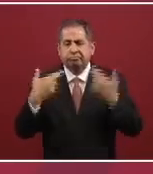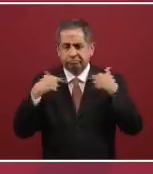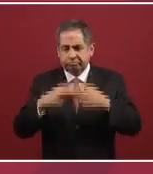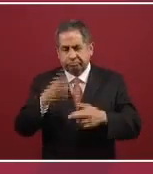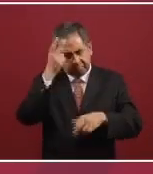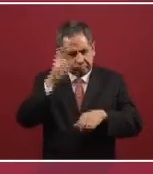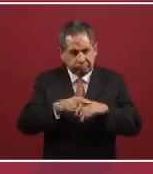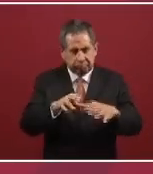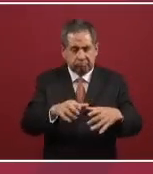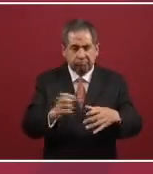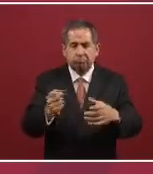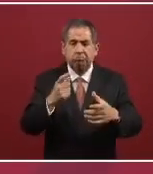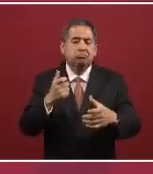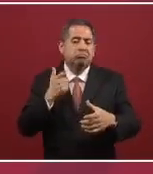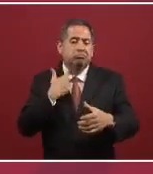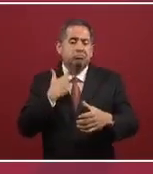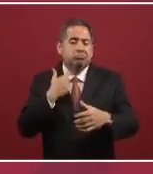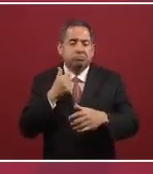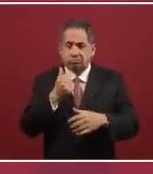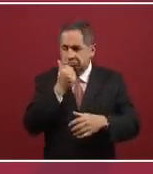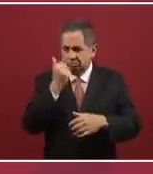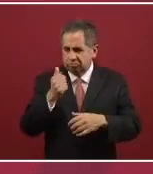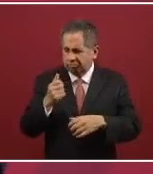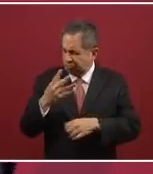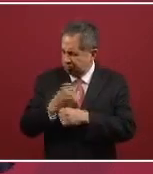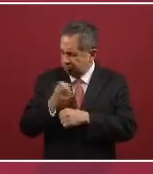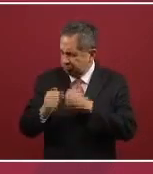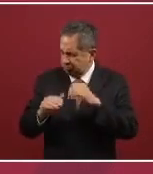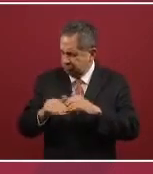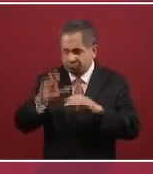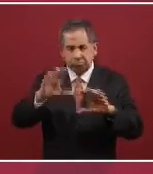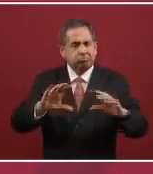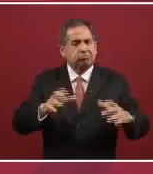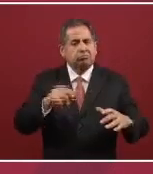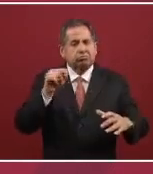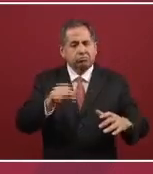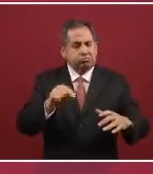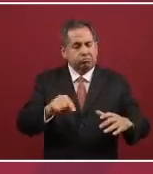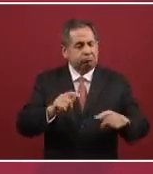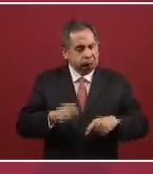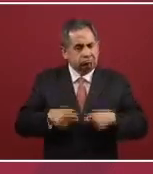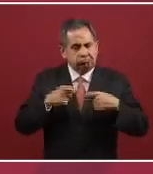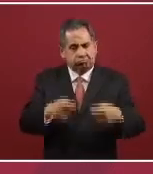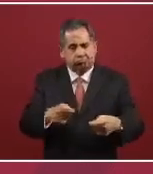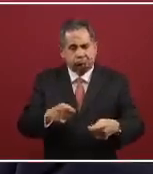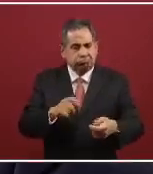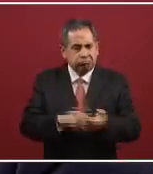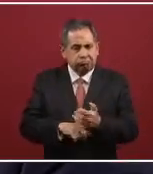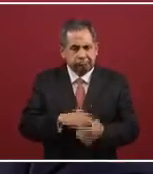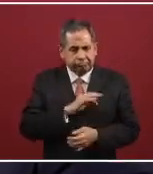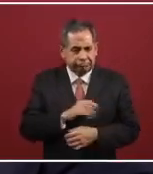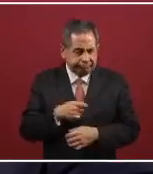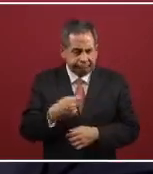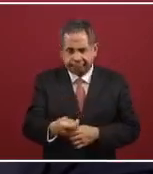y algunos alumnos mayores de cuarto, los que están cursando más de